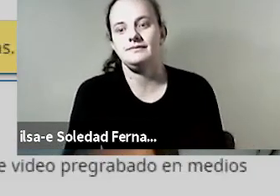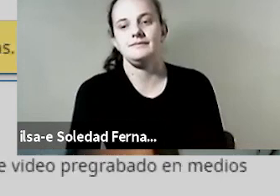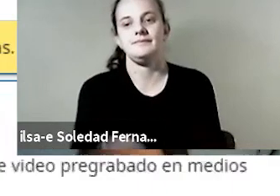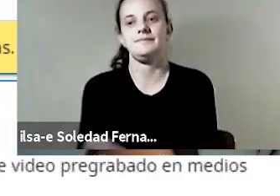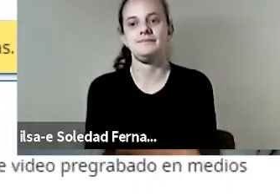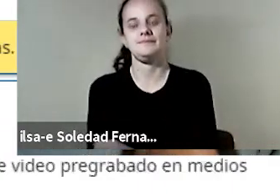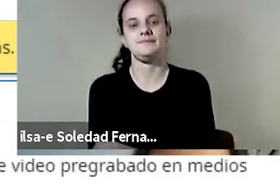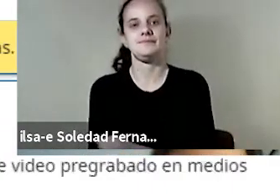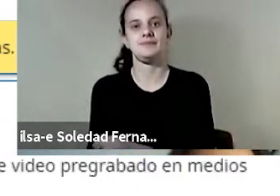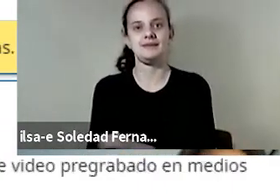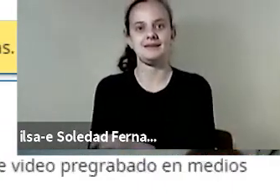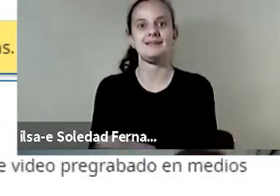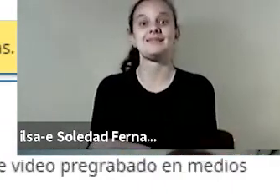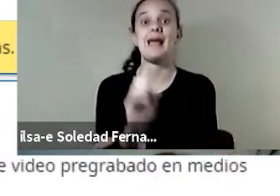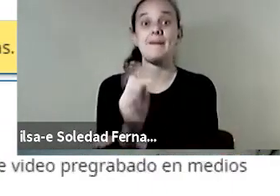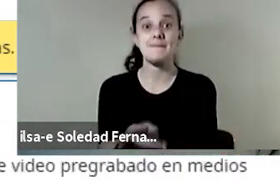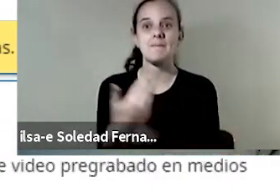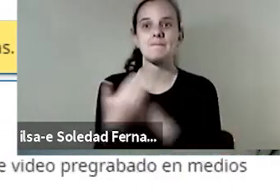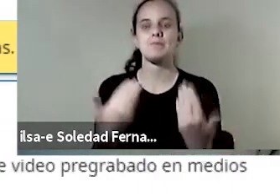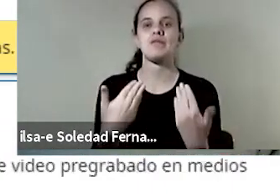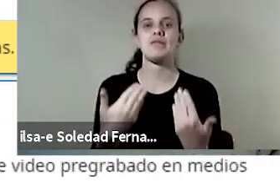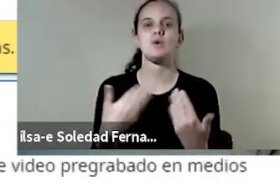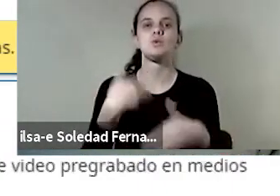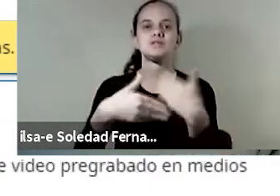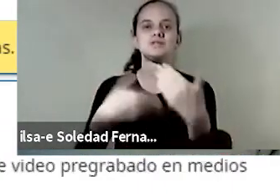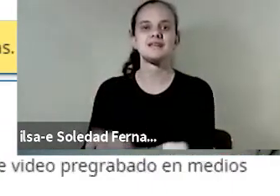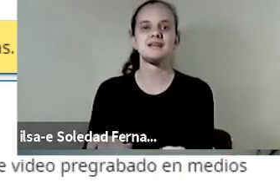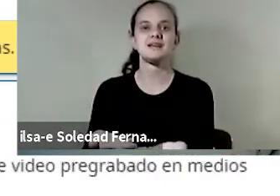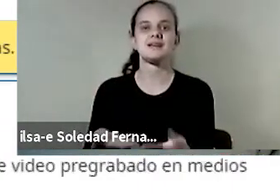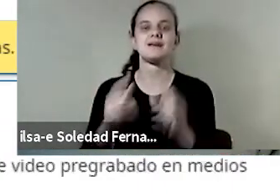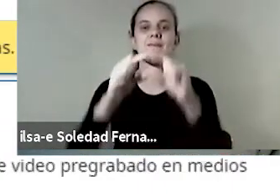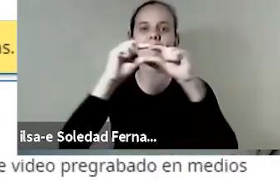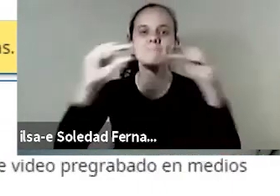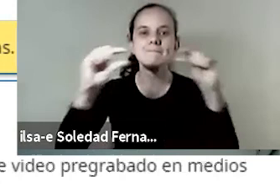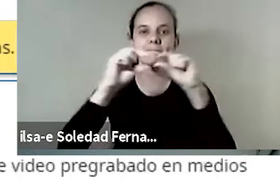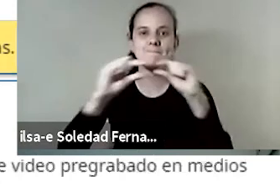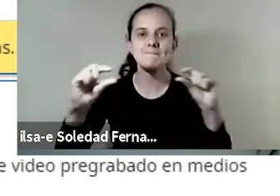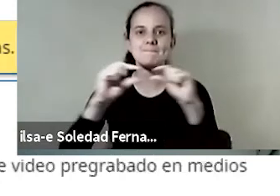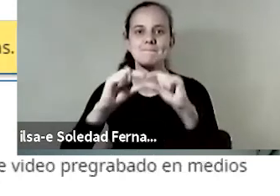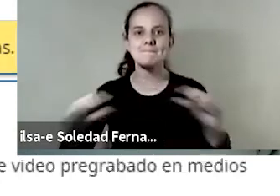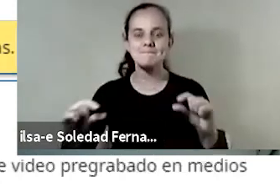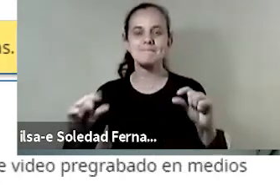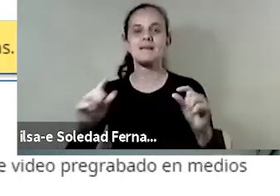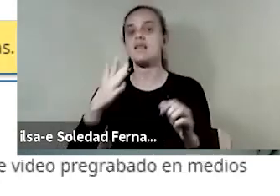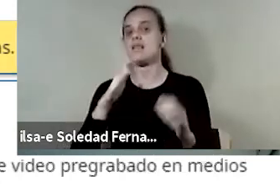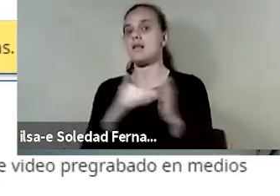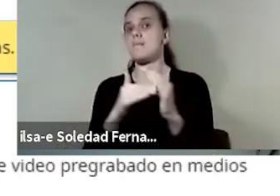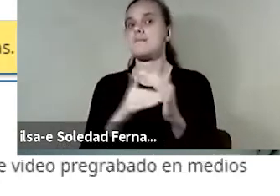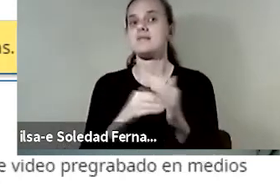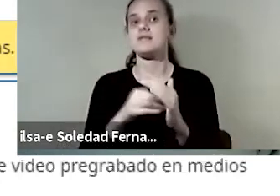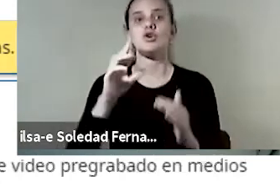está. También, la otra que se puede hacer en las Quick Ref es utilizar las etiquetas. ¿Sí?